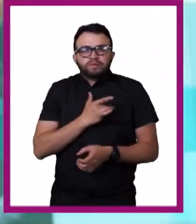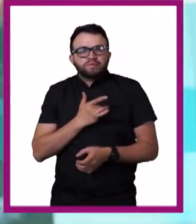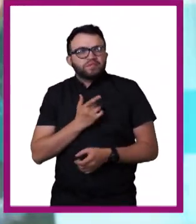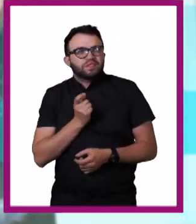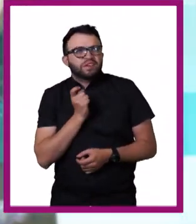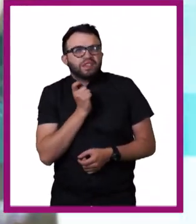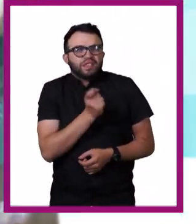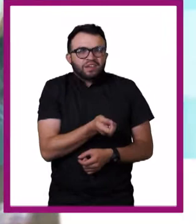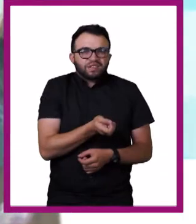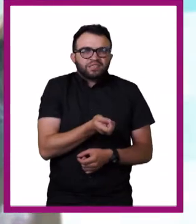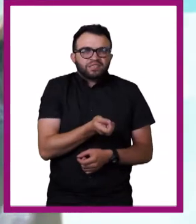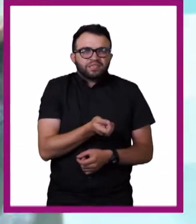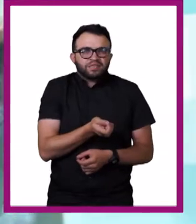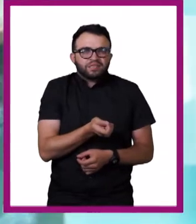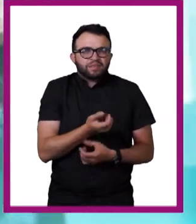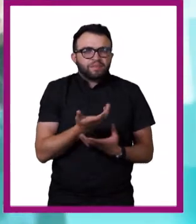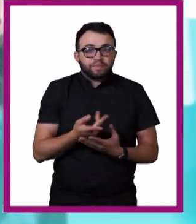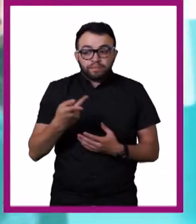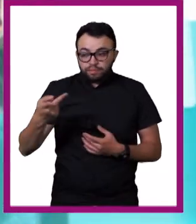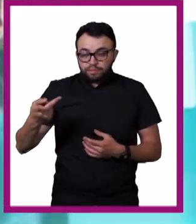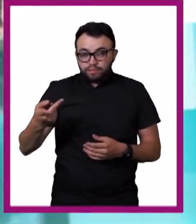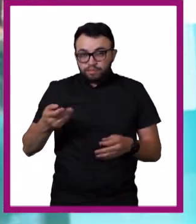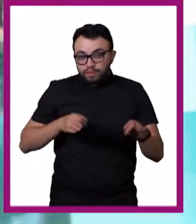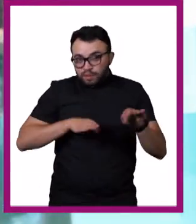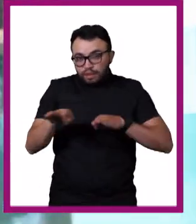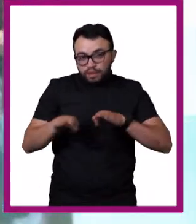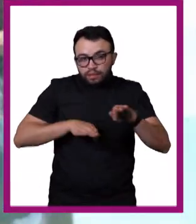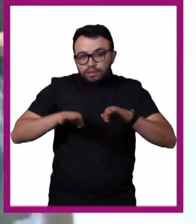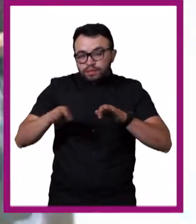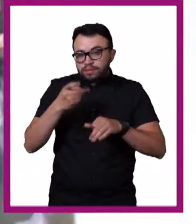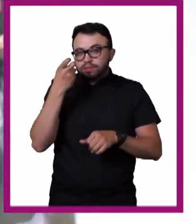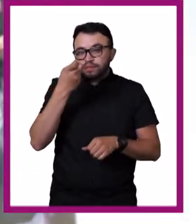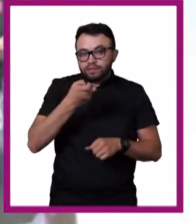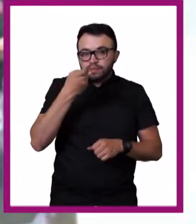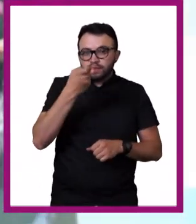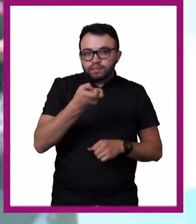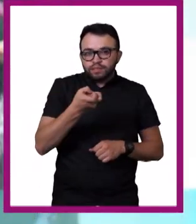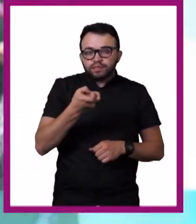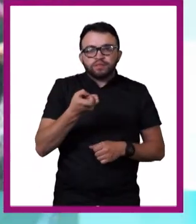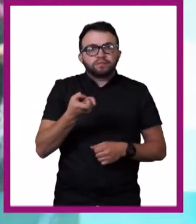esto. Y trabajando con eso fue como